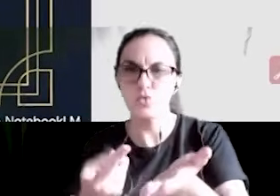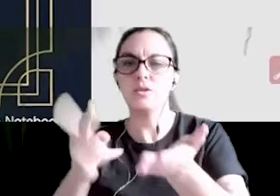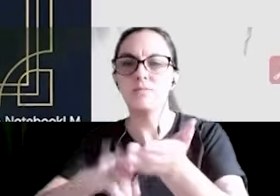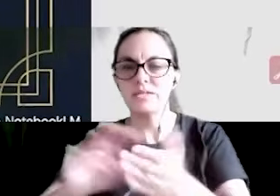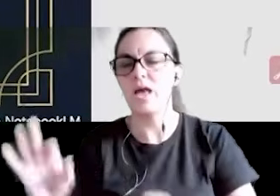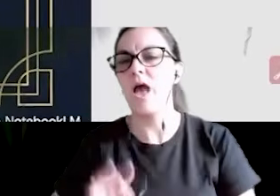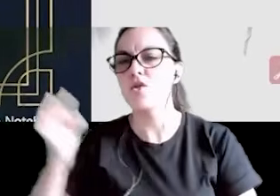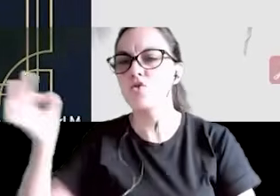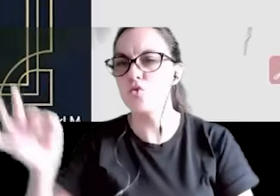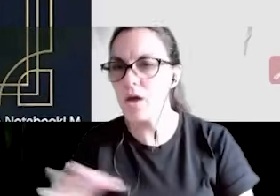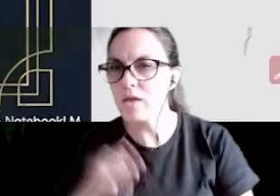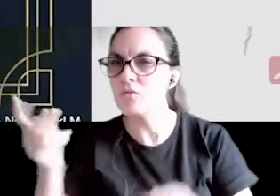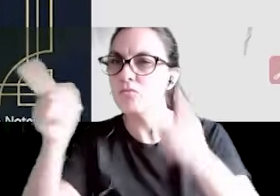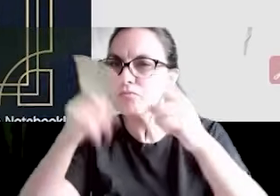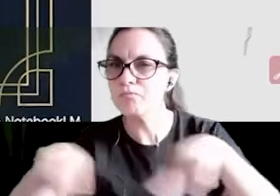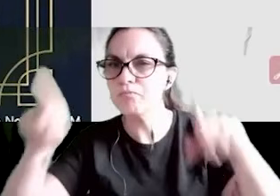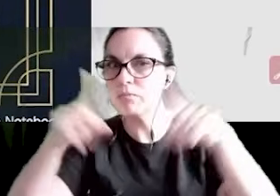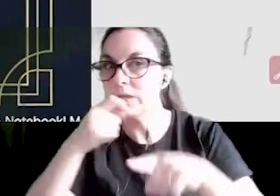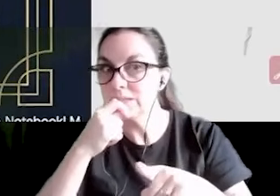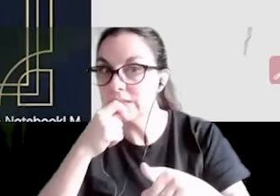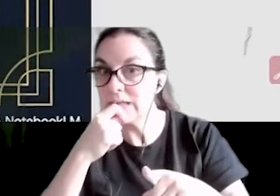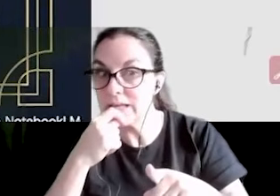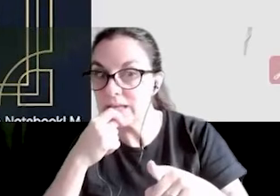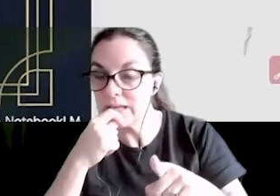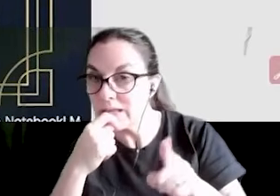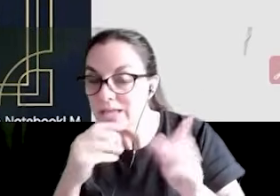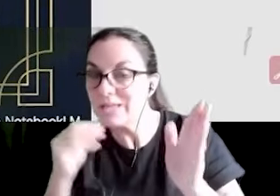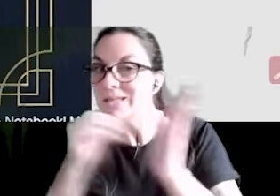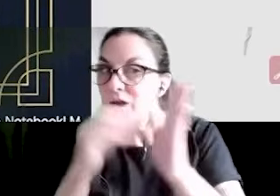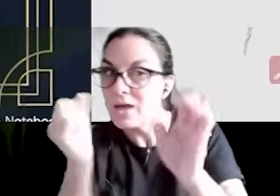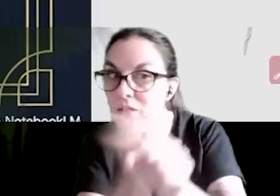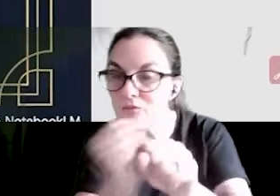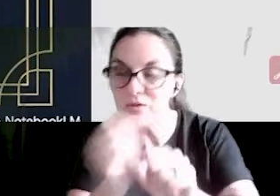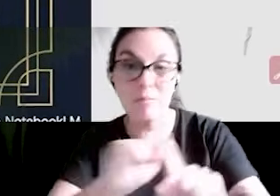porque si no lo hace va a quedar fuera del régimen. Entonces,